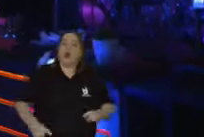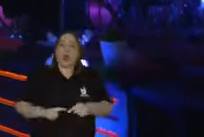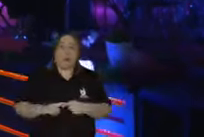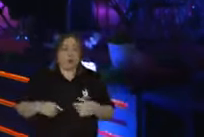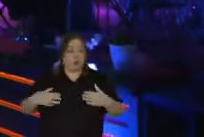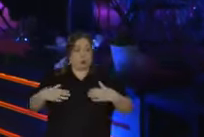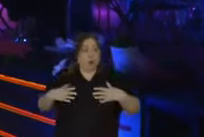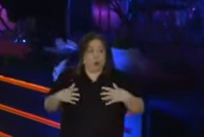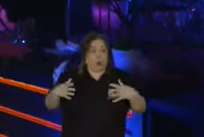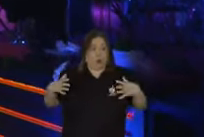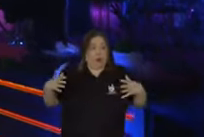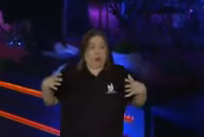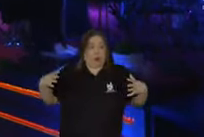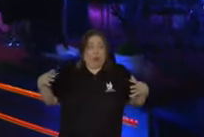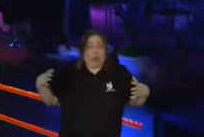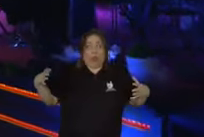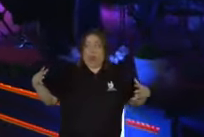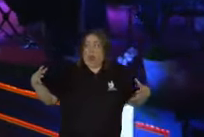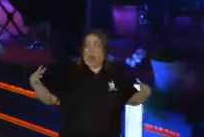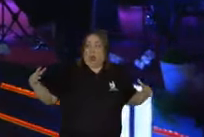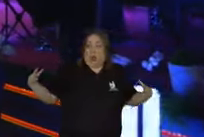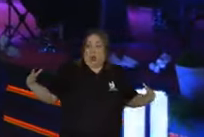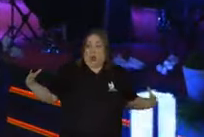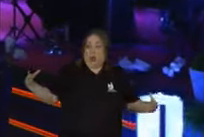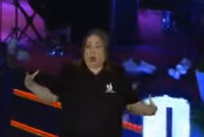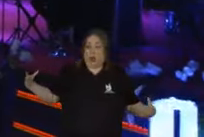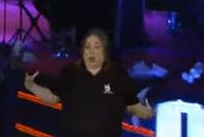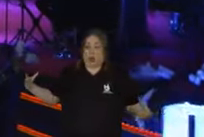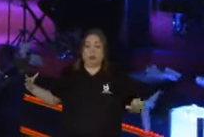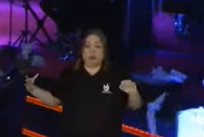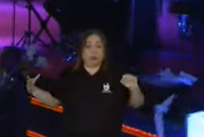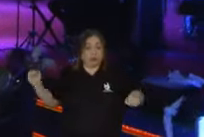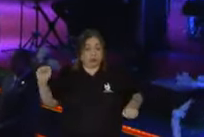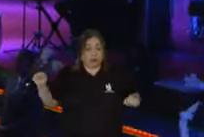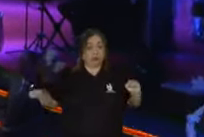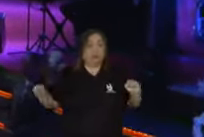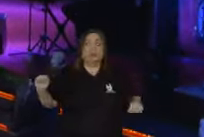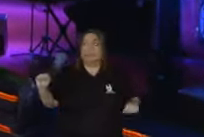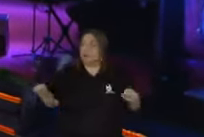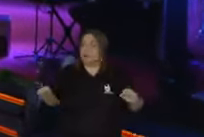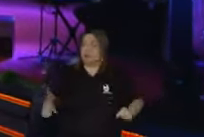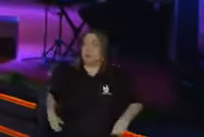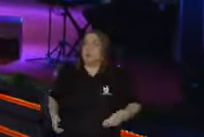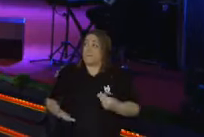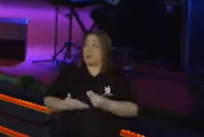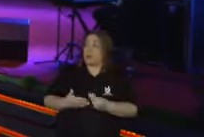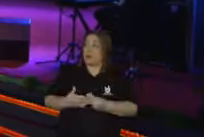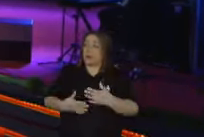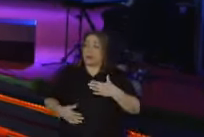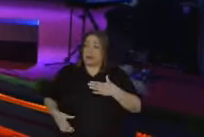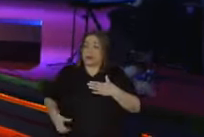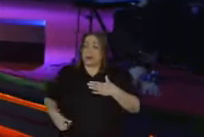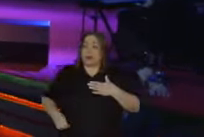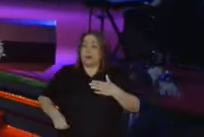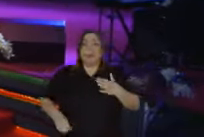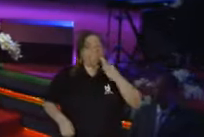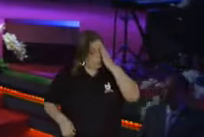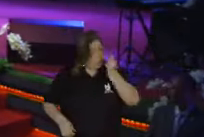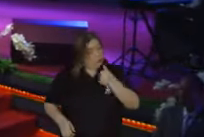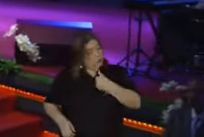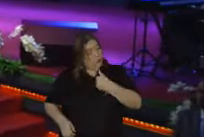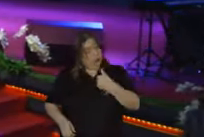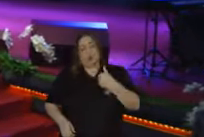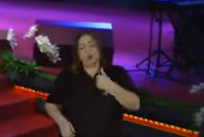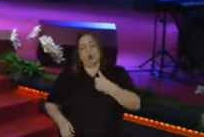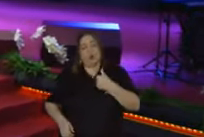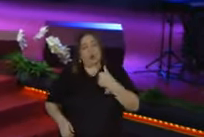bien, y nosotros decimos, sí, la verdad, sí. Dios bendijo mi ministerio, mi economía, mi esto, porque yo, y porque yo, y encontré